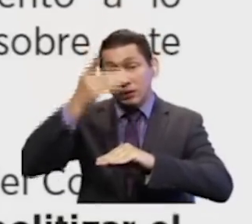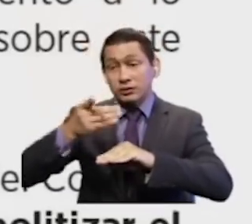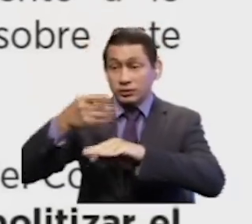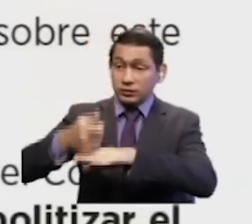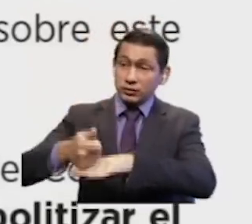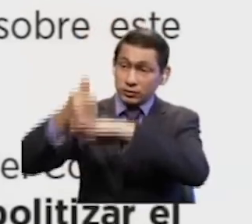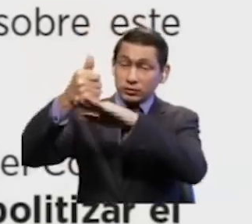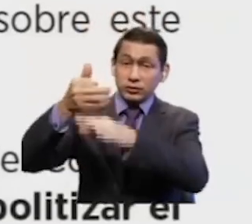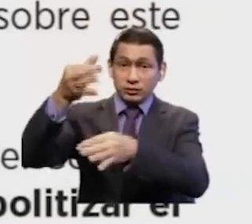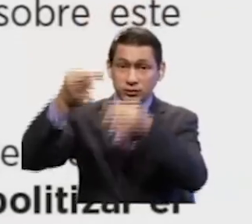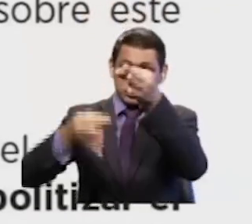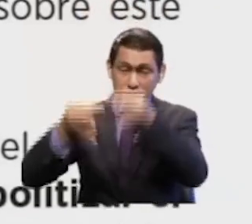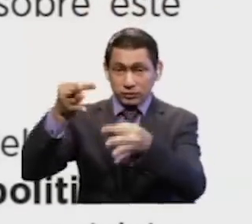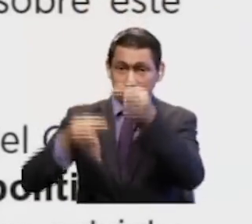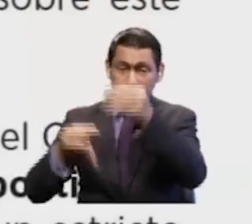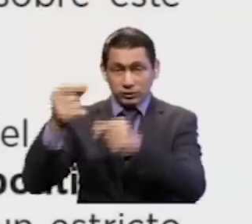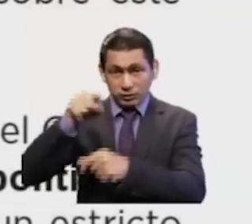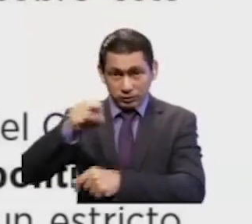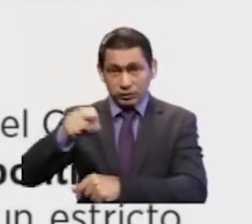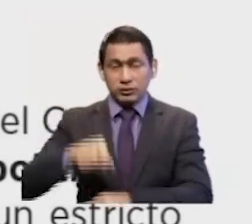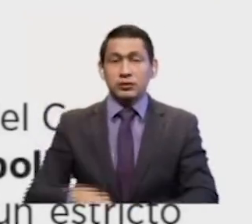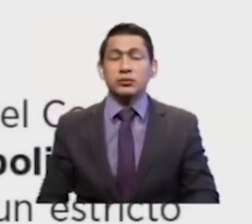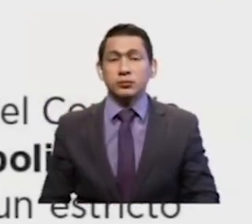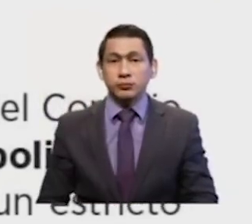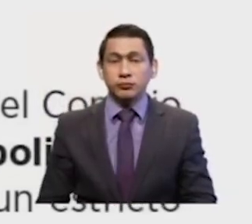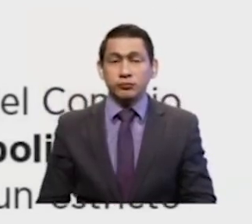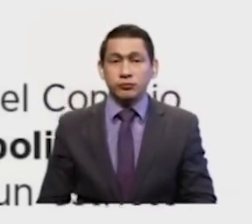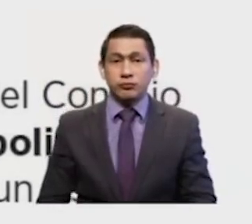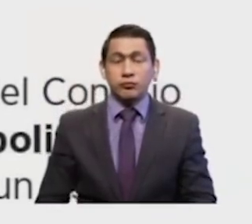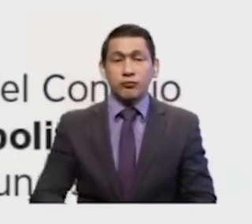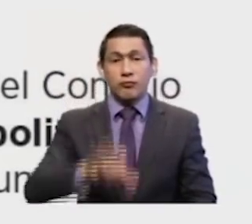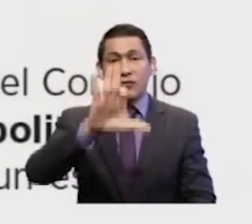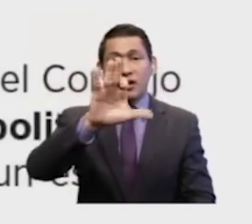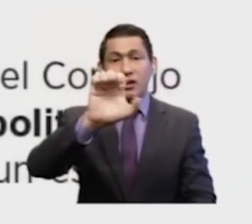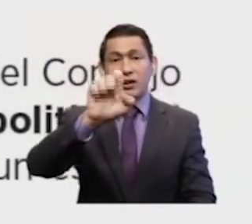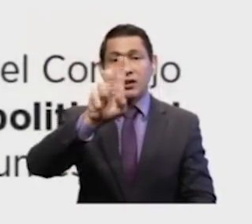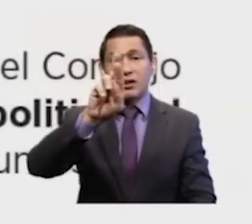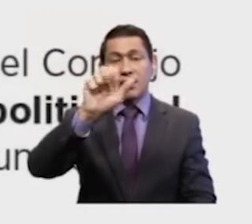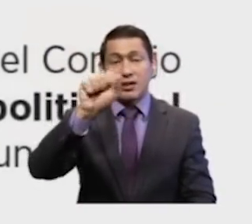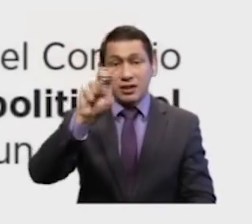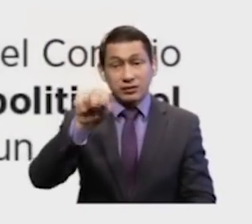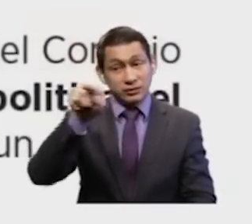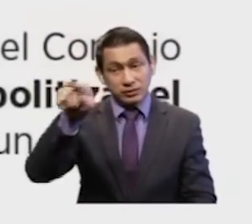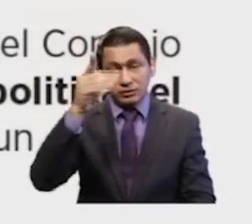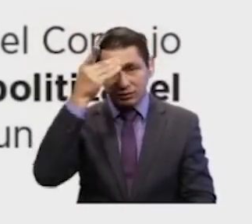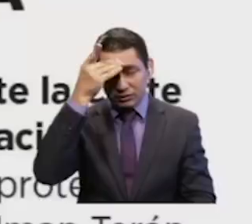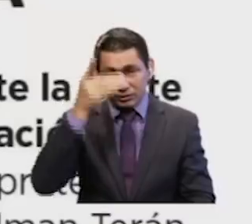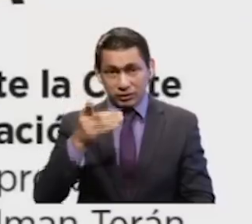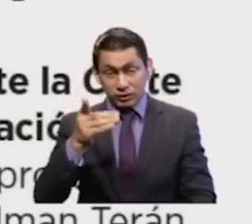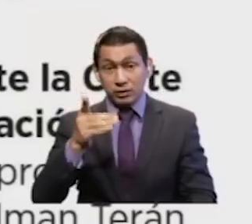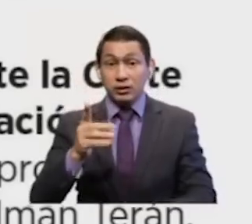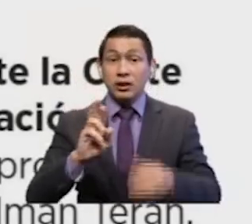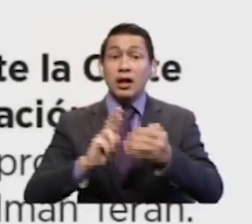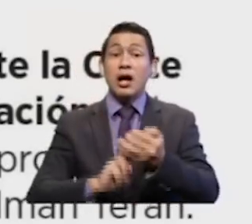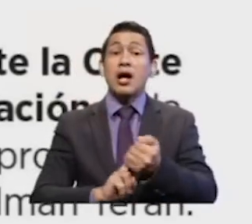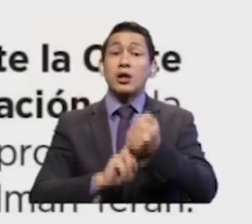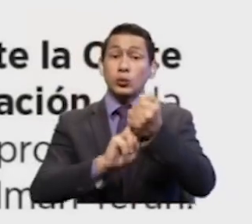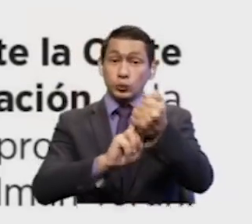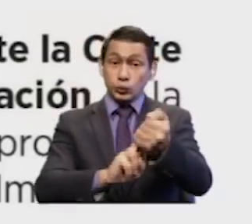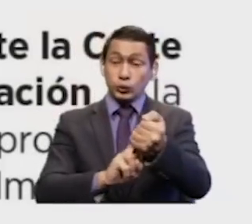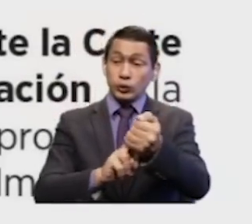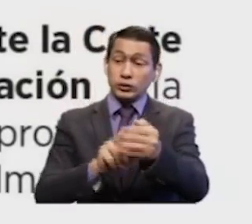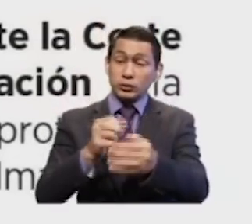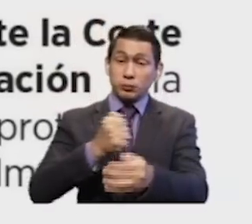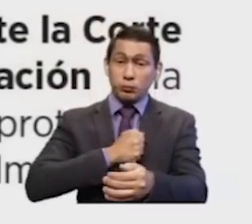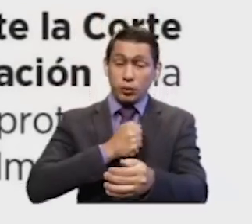protección presentada por el titular de la Judicatura, Wilman Terán. La cartera de Estado precisó que los recursos asignados a la Judicatura